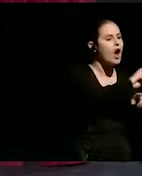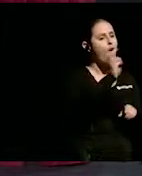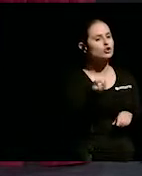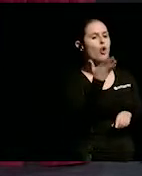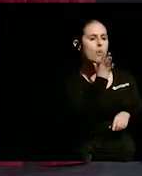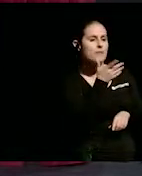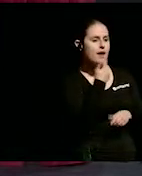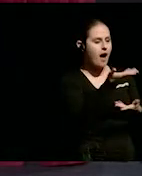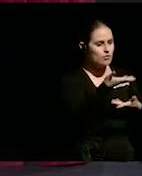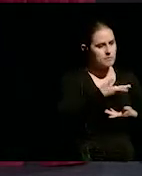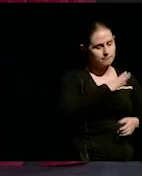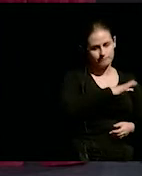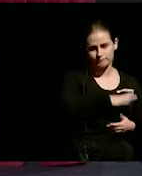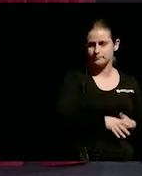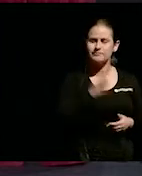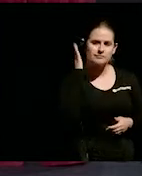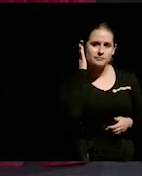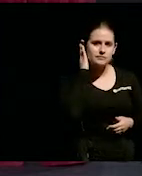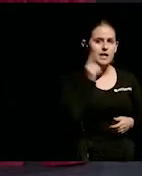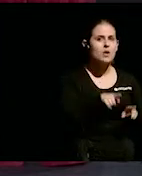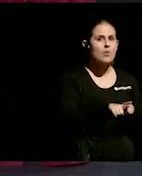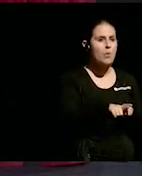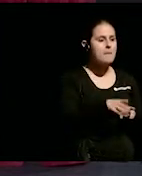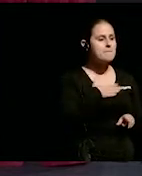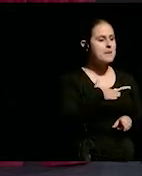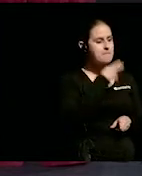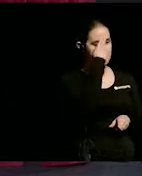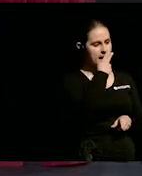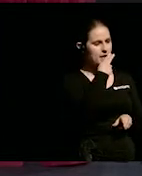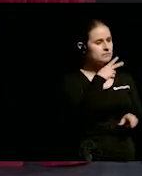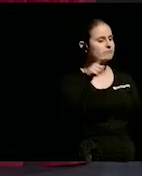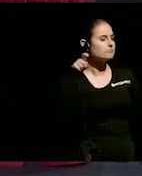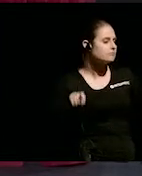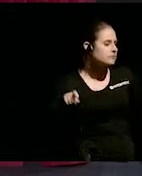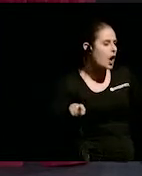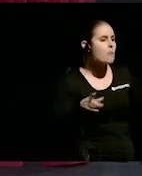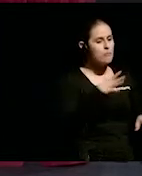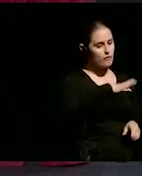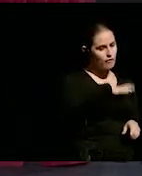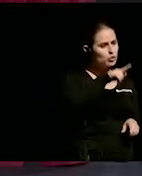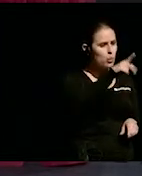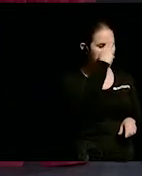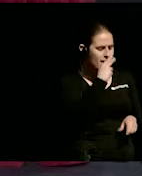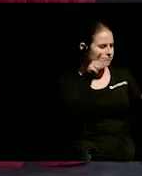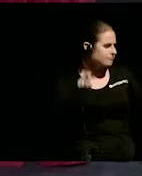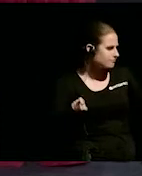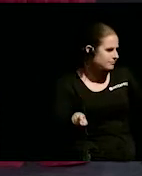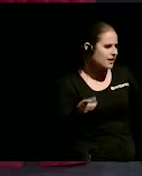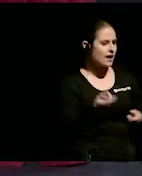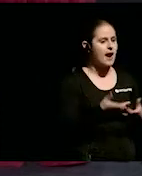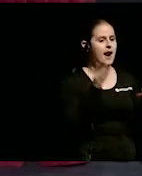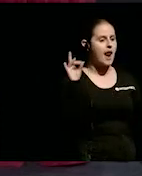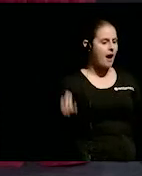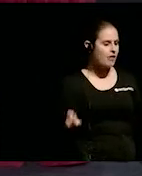pantorrillas y haz que tus pies se relajen. Relaja los pies y acomódate.